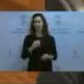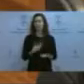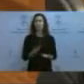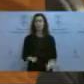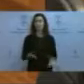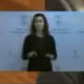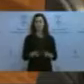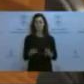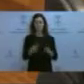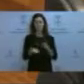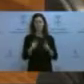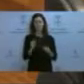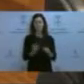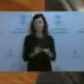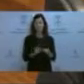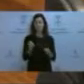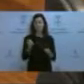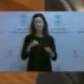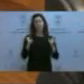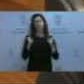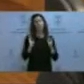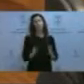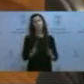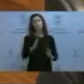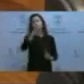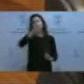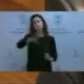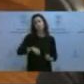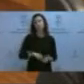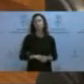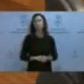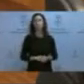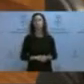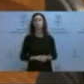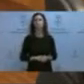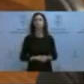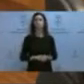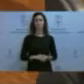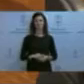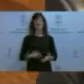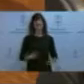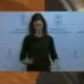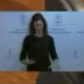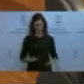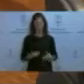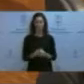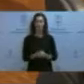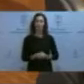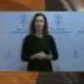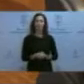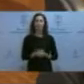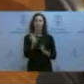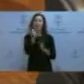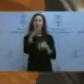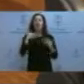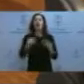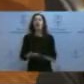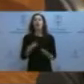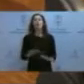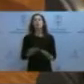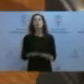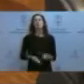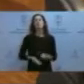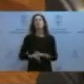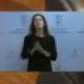y posteriormente formuló la correspondiente denuncia. En relación a dichos hechos, se siguen en la actualidad